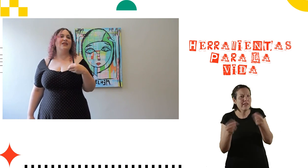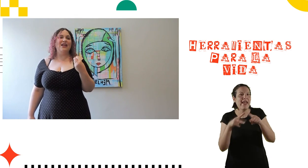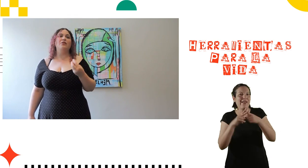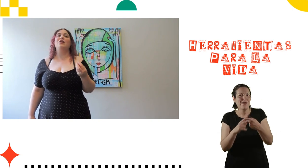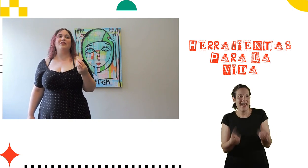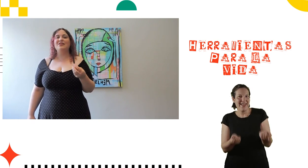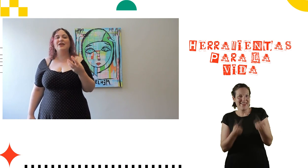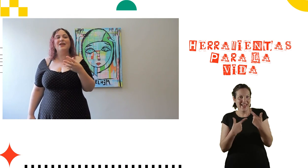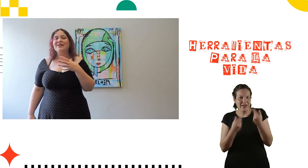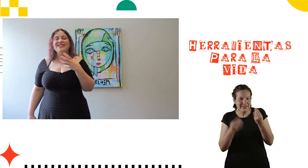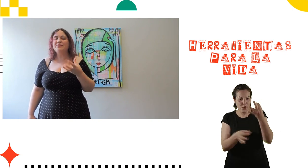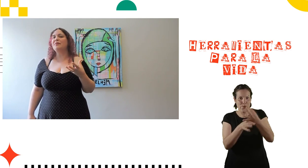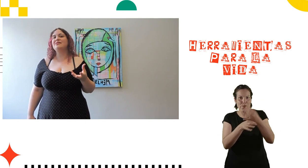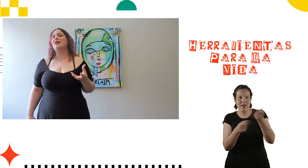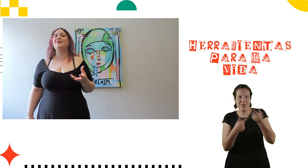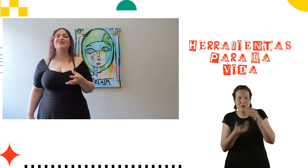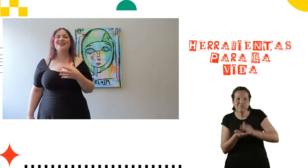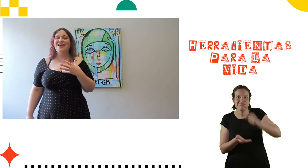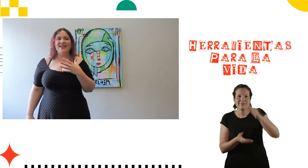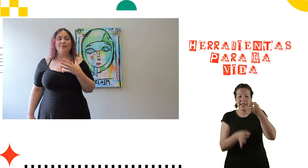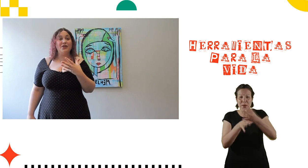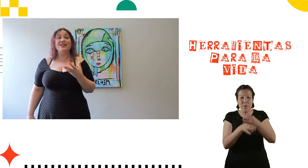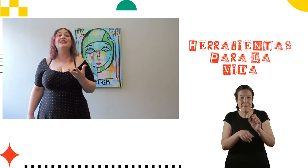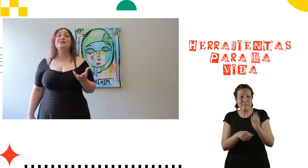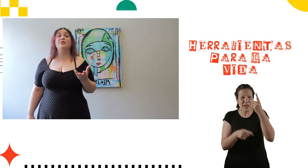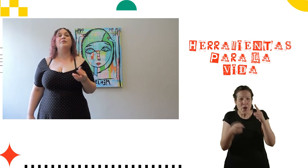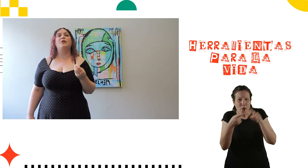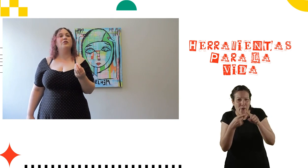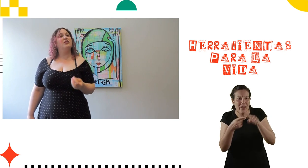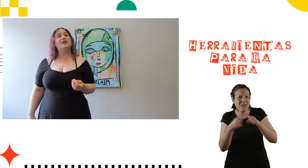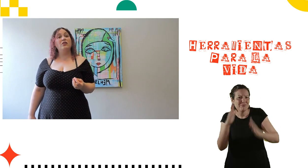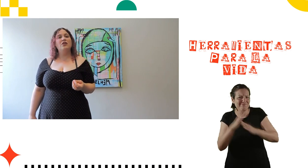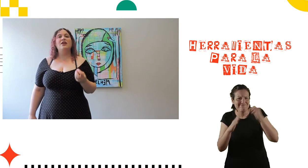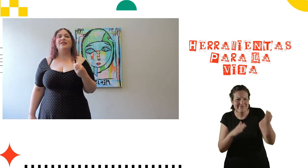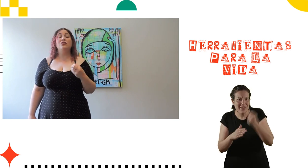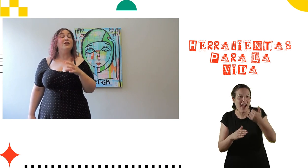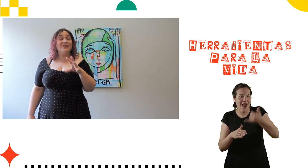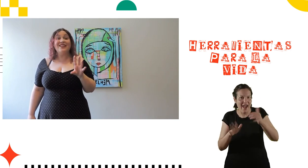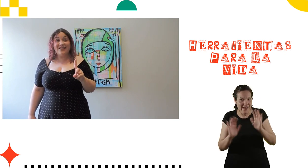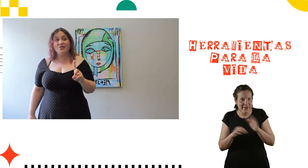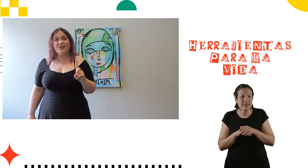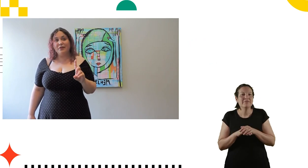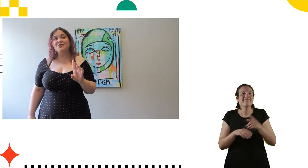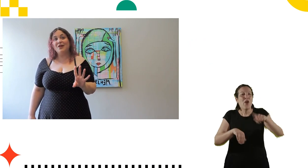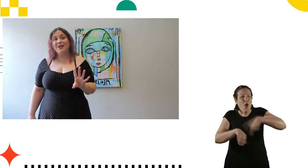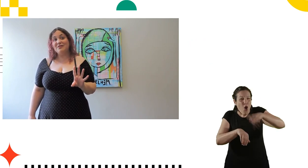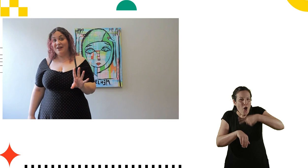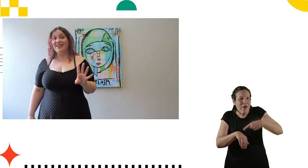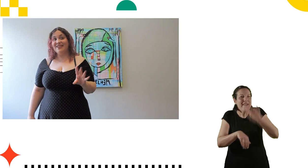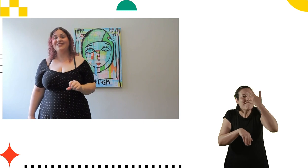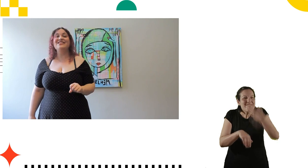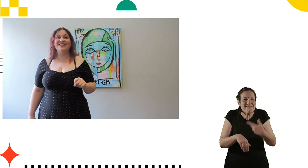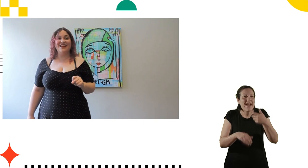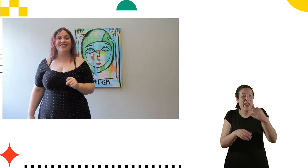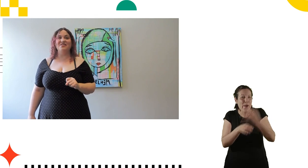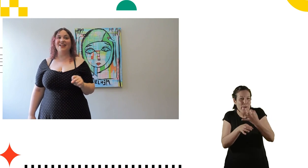vamos a adquirir en la escuela. Entonces, la escuela va a ser ese primer acercamiento, es importantísimo que podamos tenerlo. No tenemos tantas horas, por lo menos en la escuela